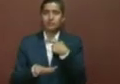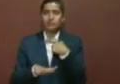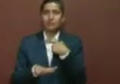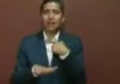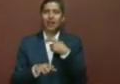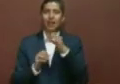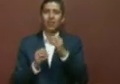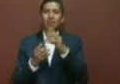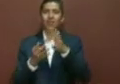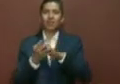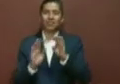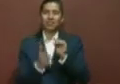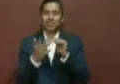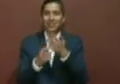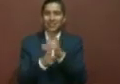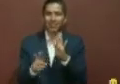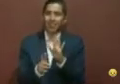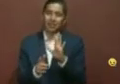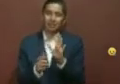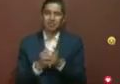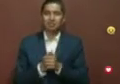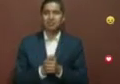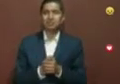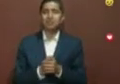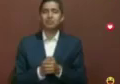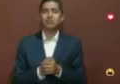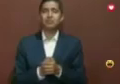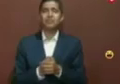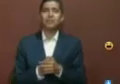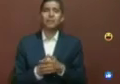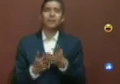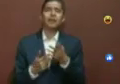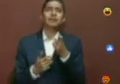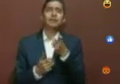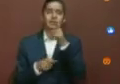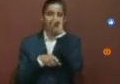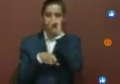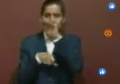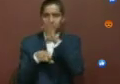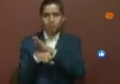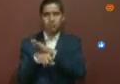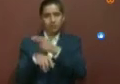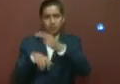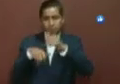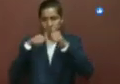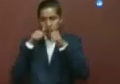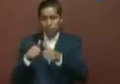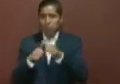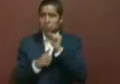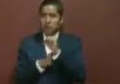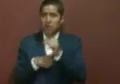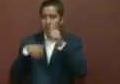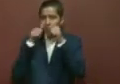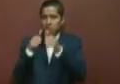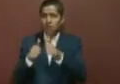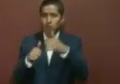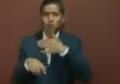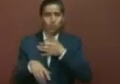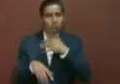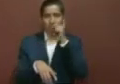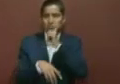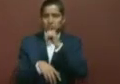libertad, como es el concepto correcto, y pues estas recomendaciones hay que atenderlas. Yo soy